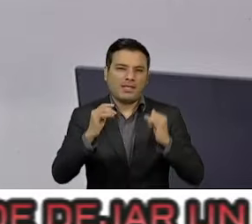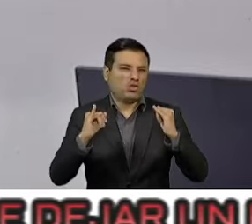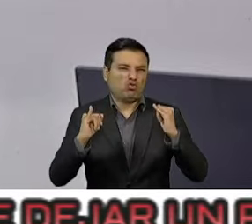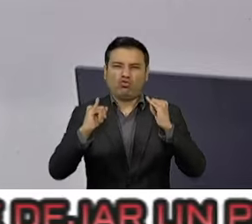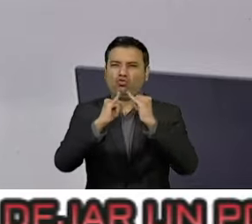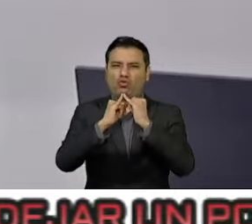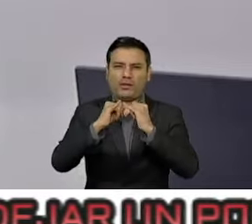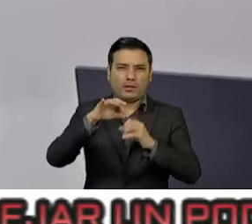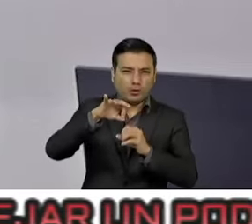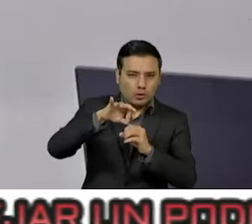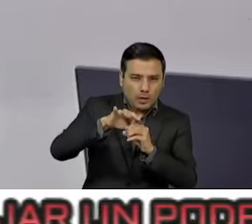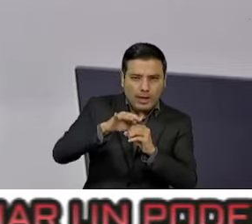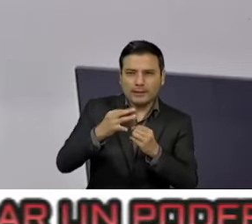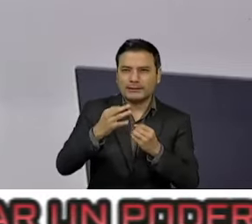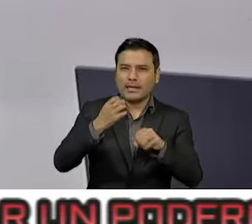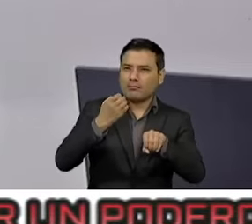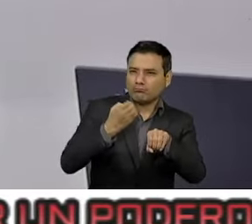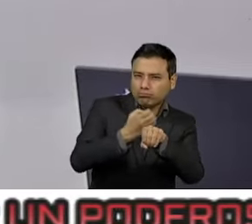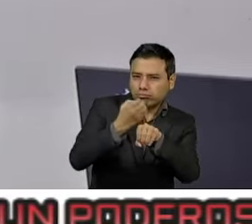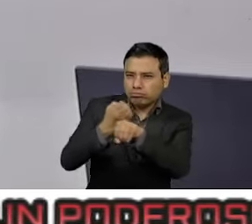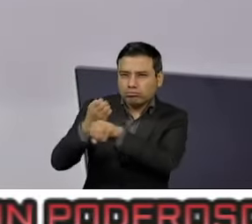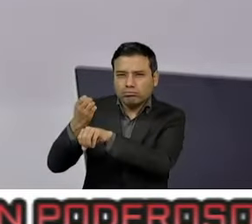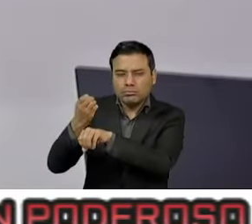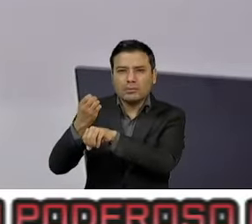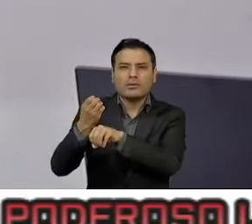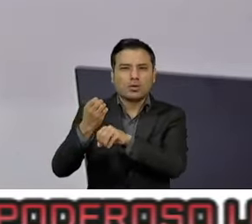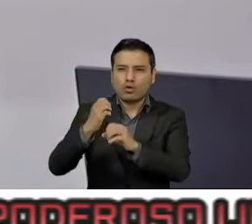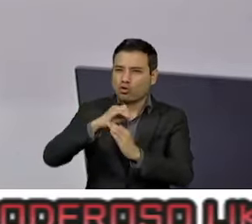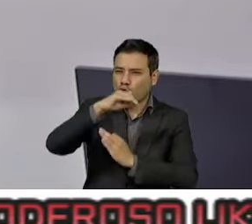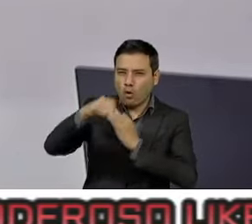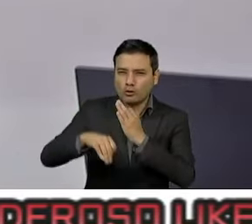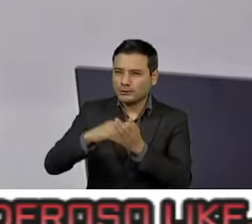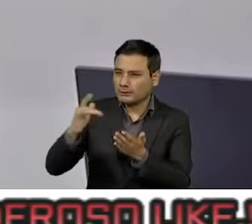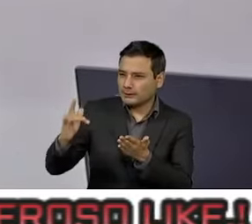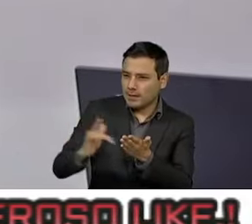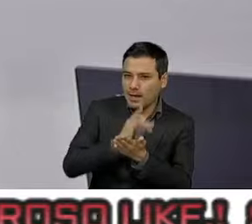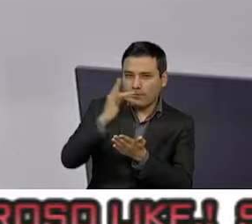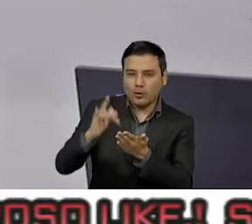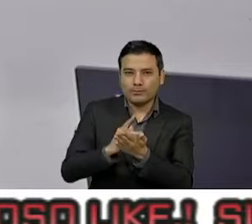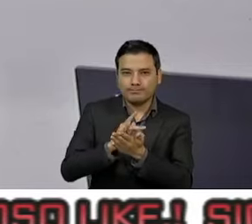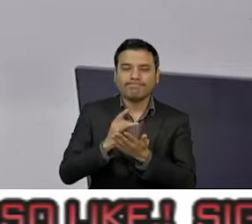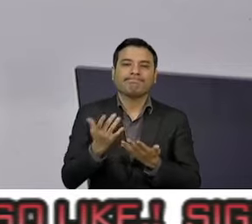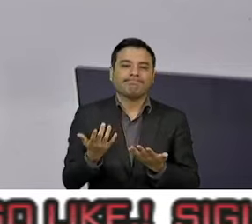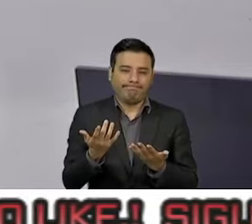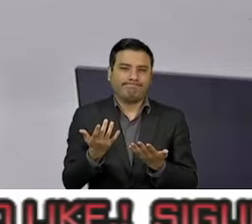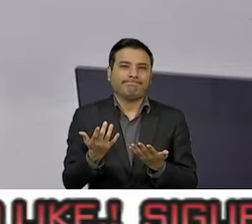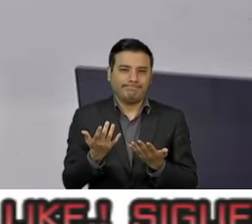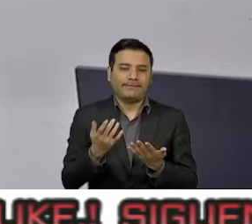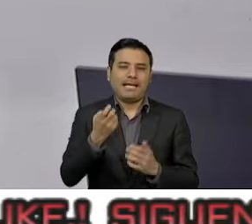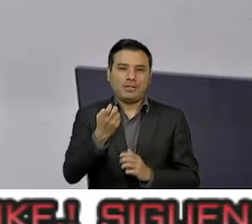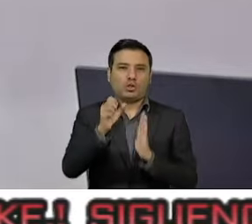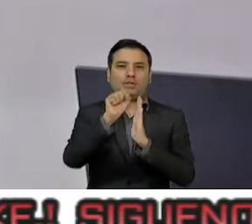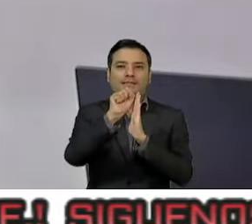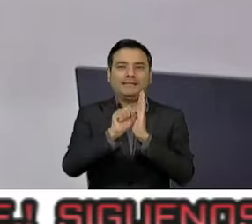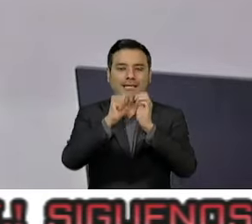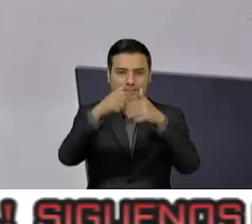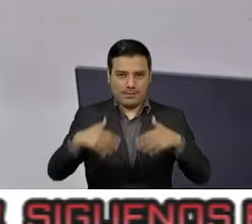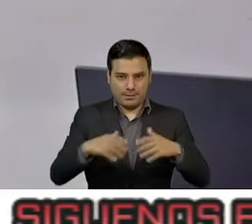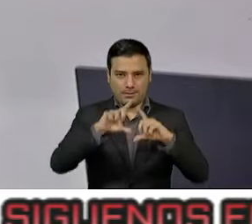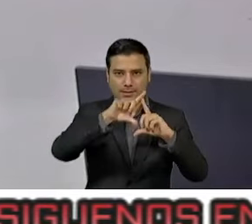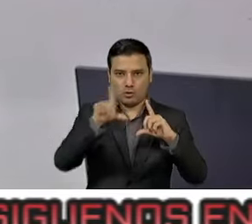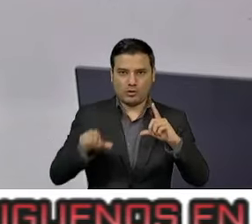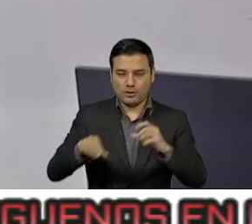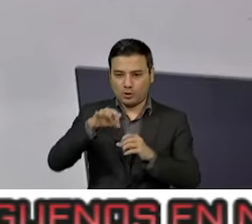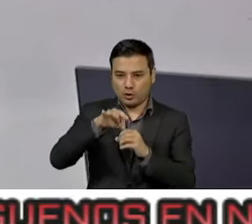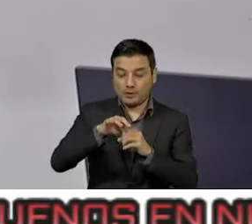instituciones electorales que forman parte del diseño constitucional del Sistema Nacional de Elecciones. La coordinación